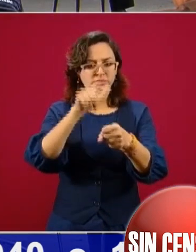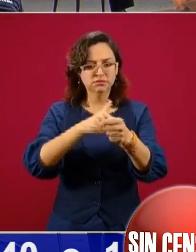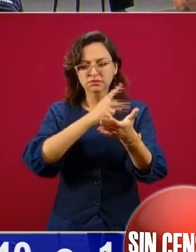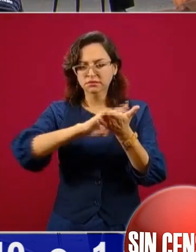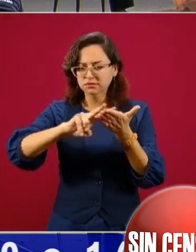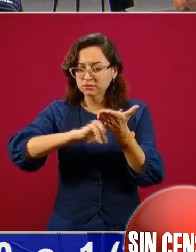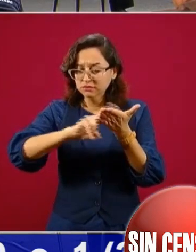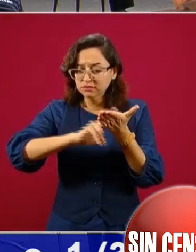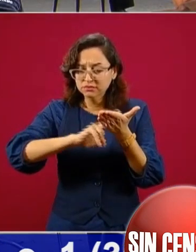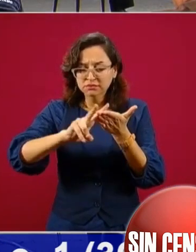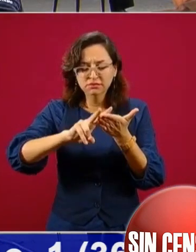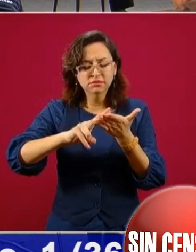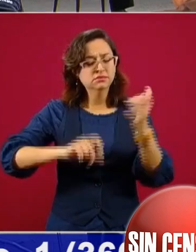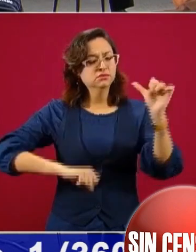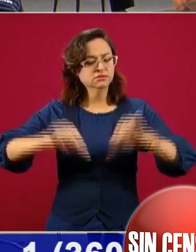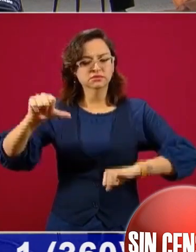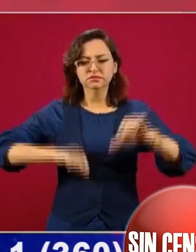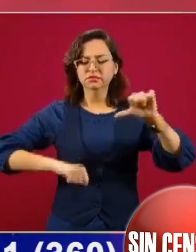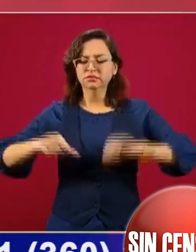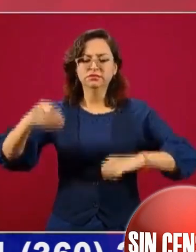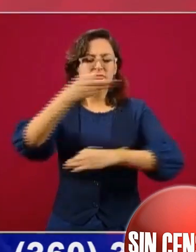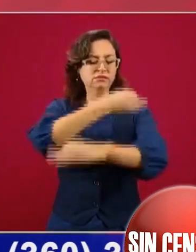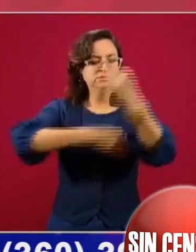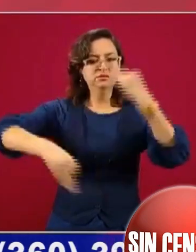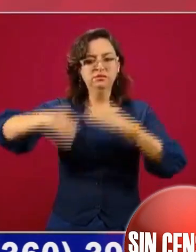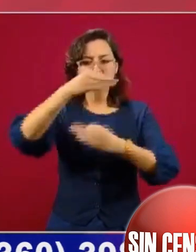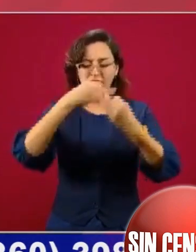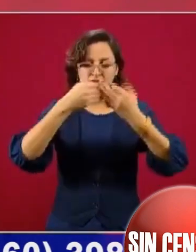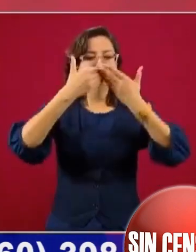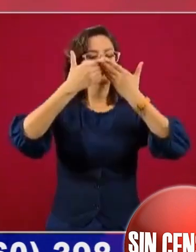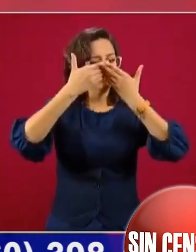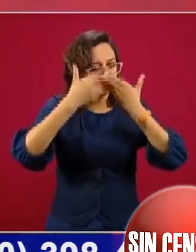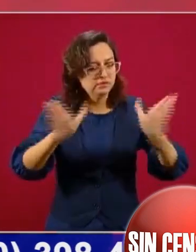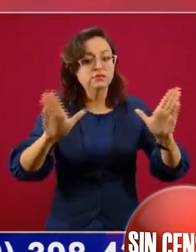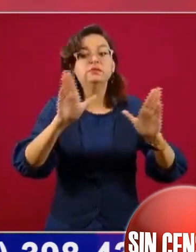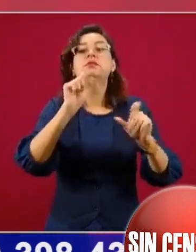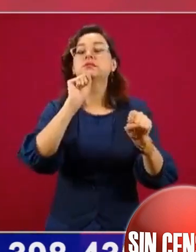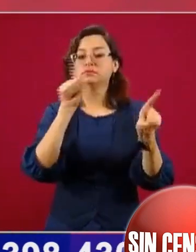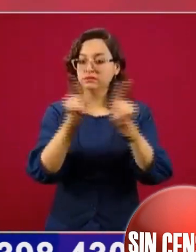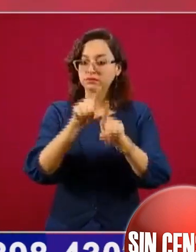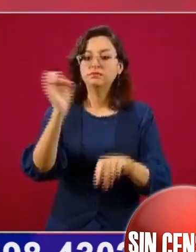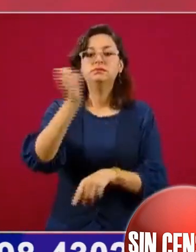reiniciarse todas las actividades y desde luego el regreso a clases.